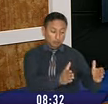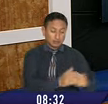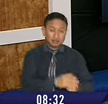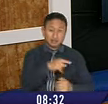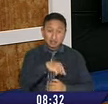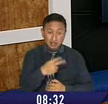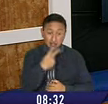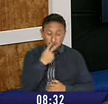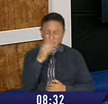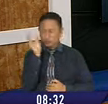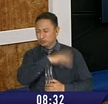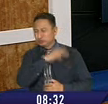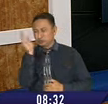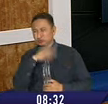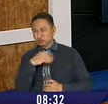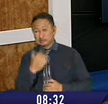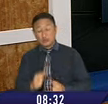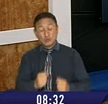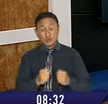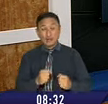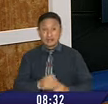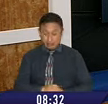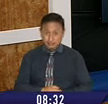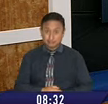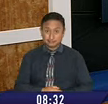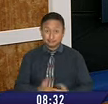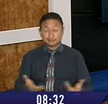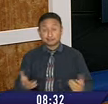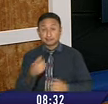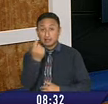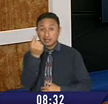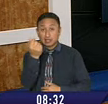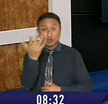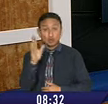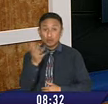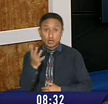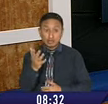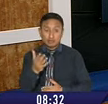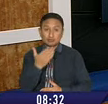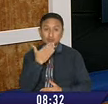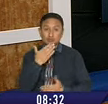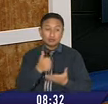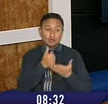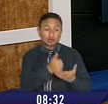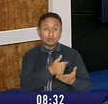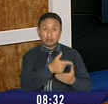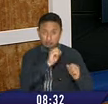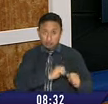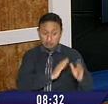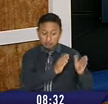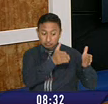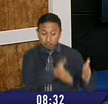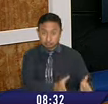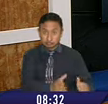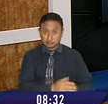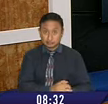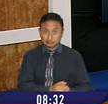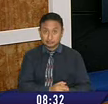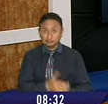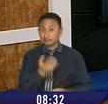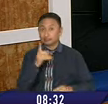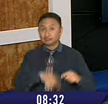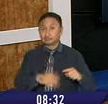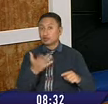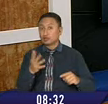dolores que han emanado realmente son terribles, y claro, no tienen el dinero, no tienen los recursos para brindarles un